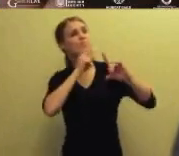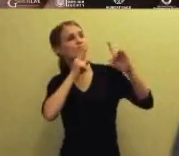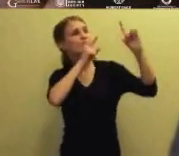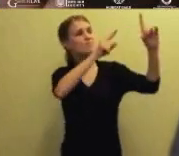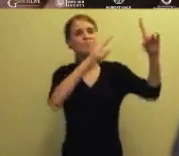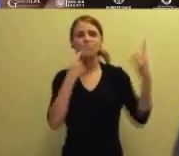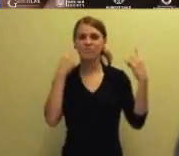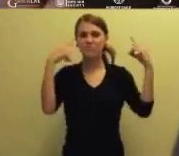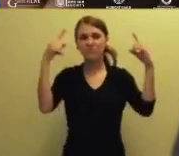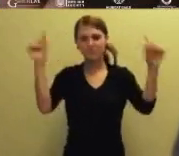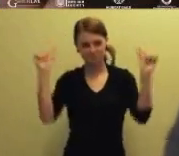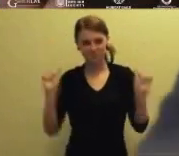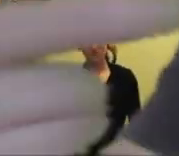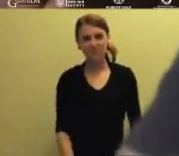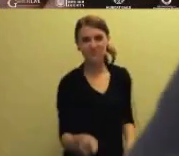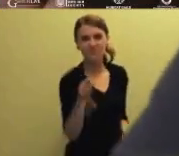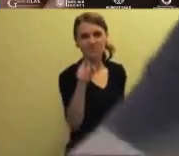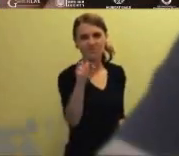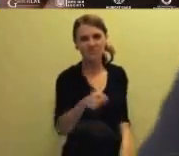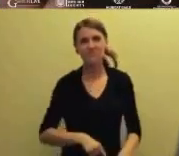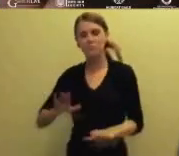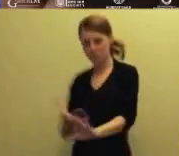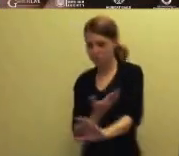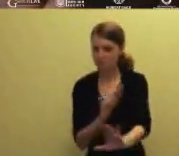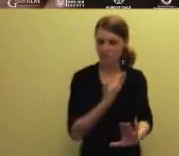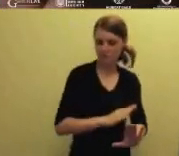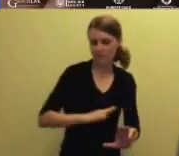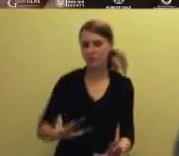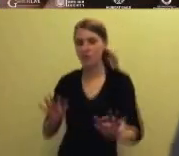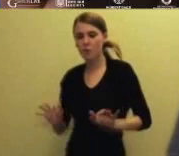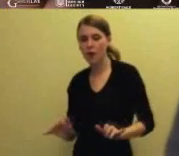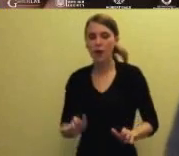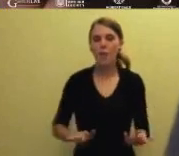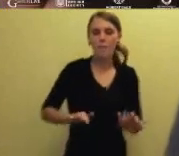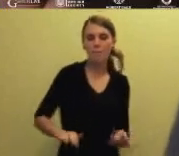de y sigue la cera y sigue sin determinar